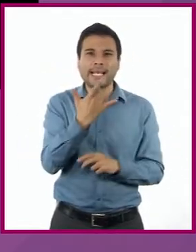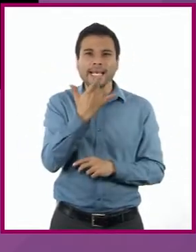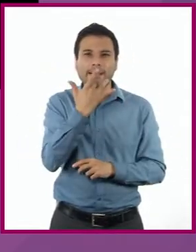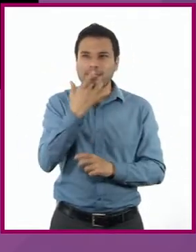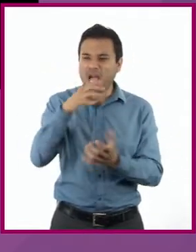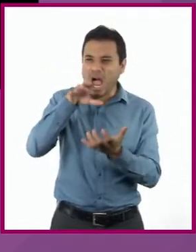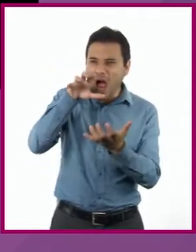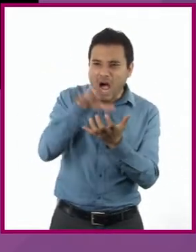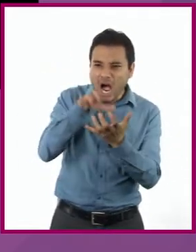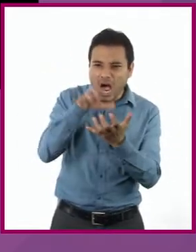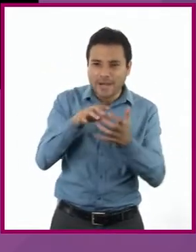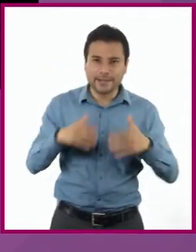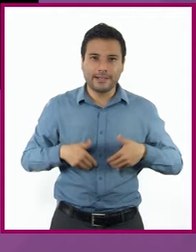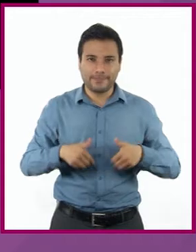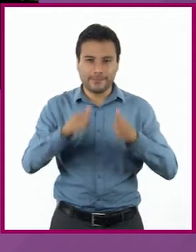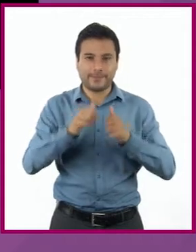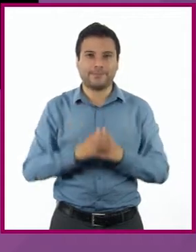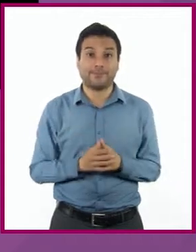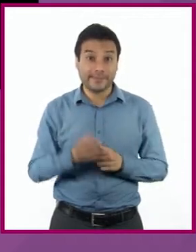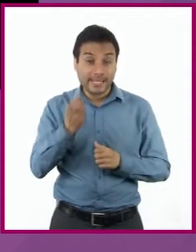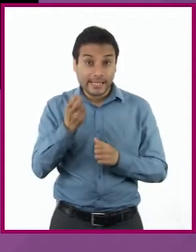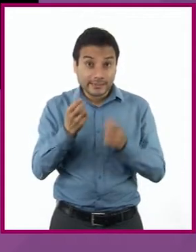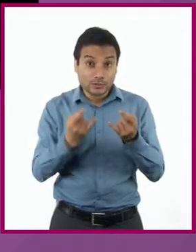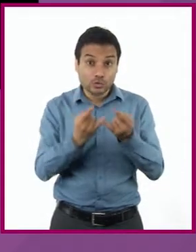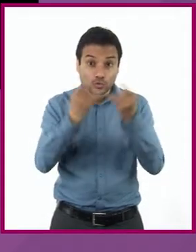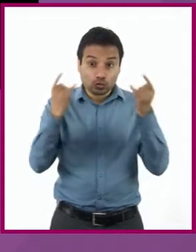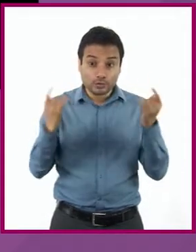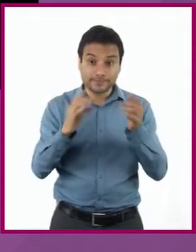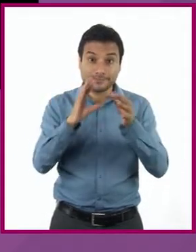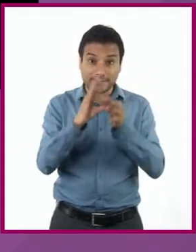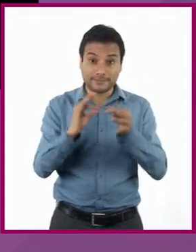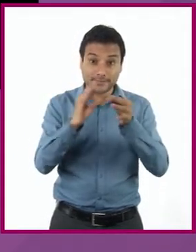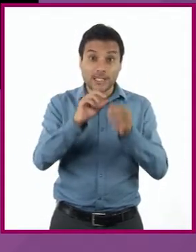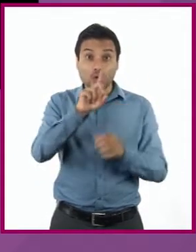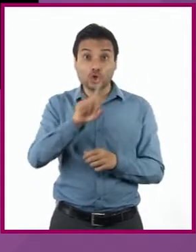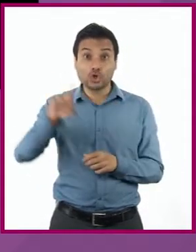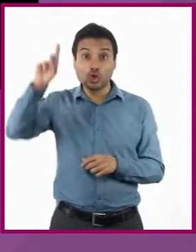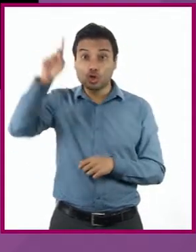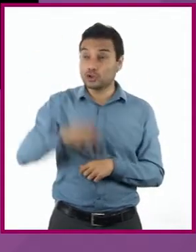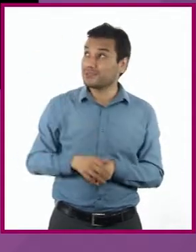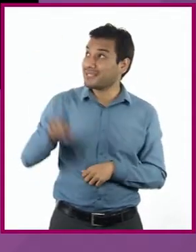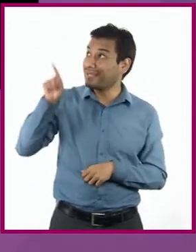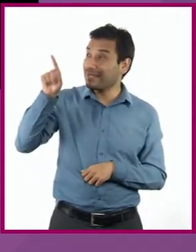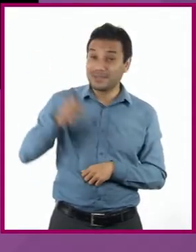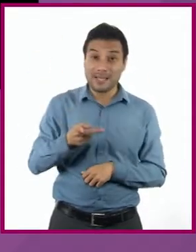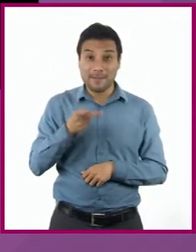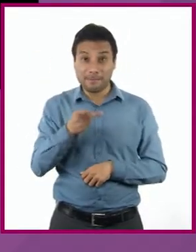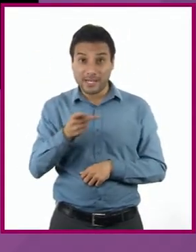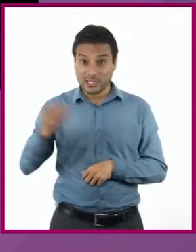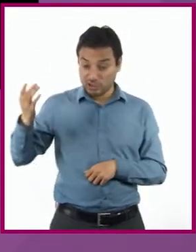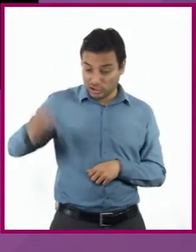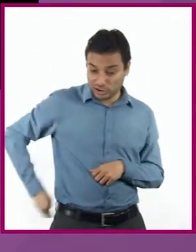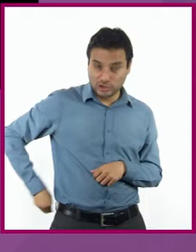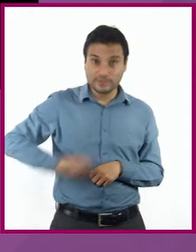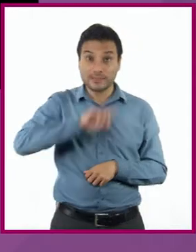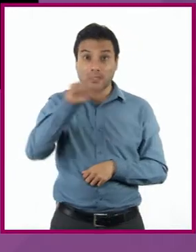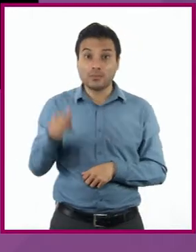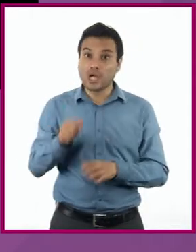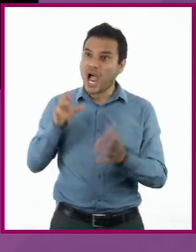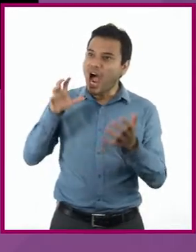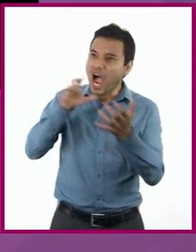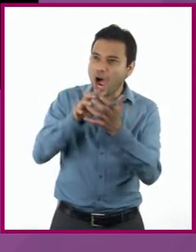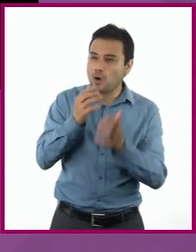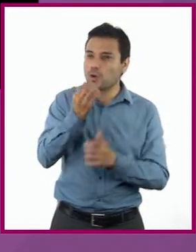hambriento y sanguinario. Según este mito, Tezcatlipoca se cortó una pierna para que Cipactli la devorara, y mientras lo